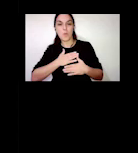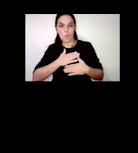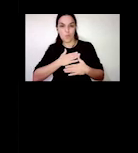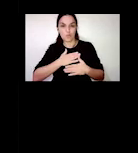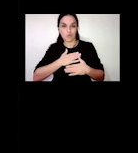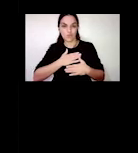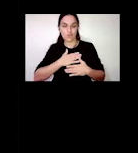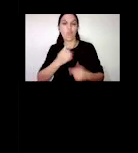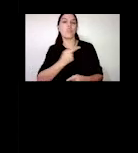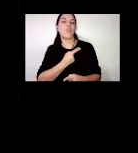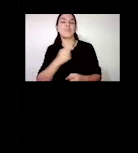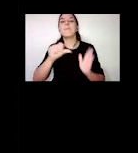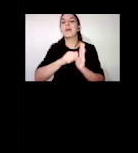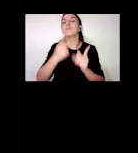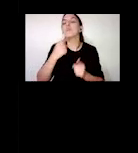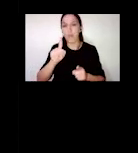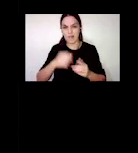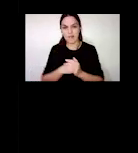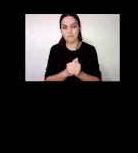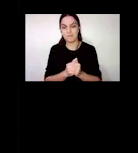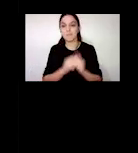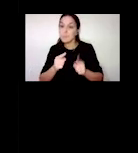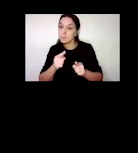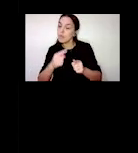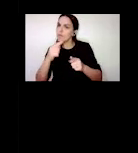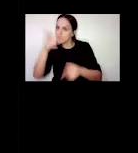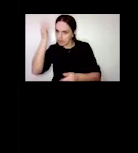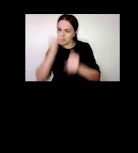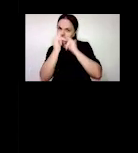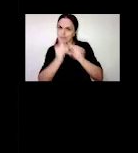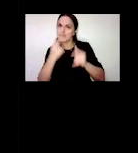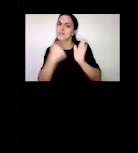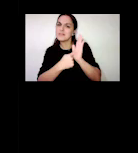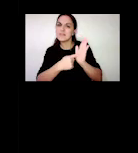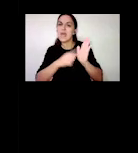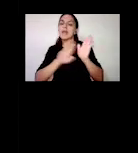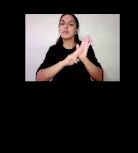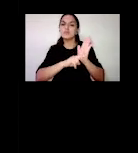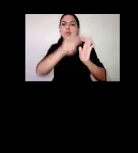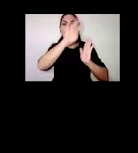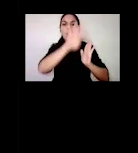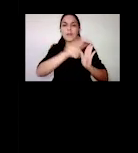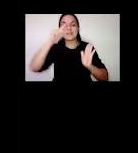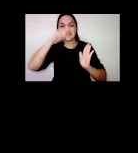Todo esto que yo les estoy diciendo están definidos tanto en la resolución 4760 del 2020 como en la